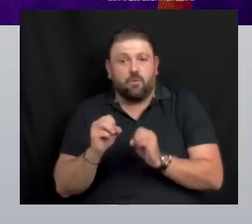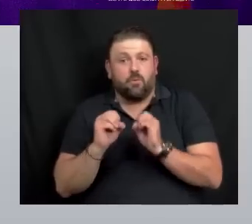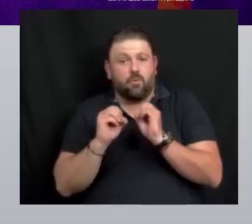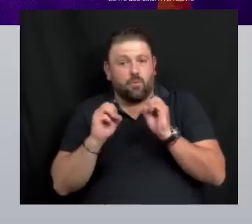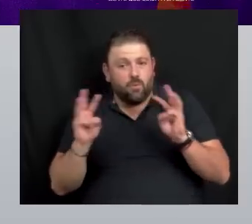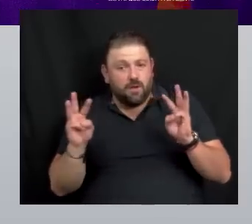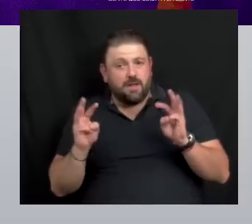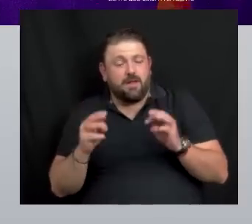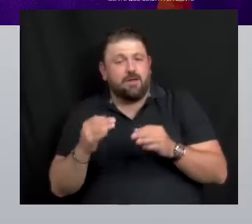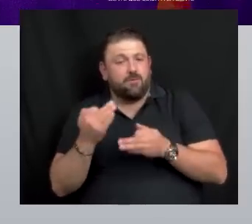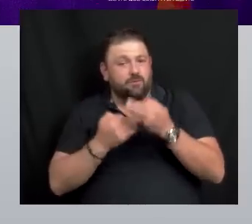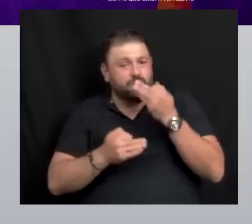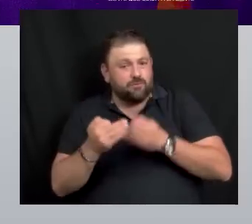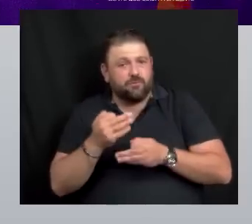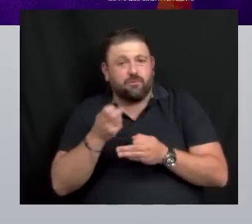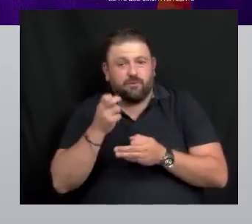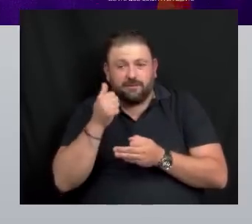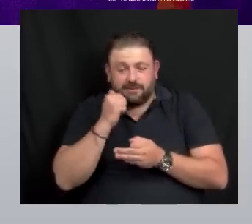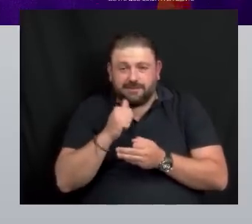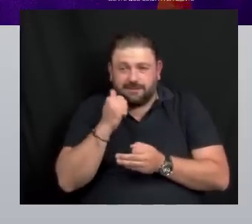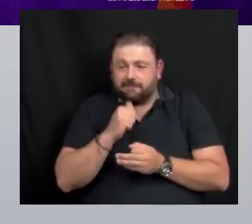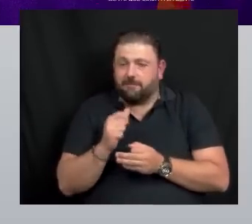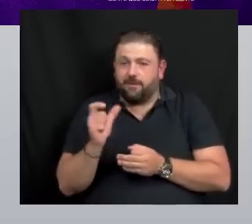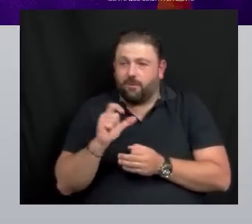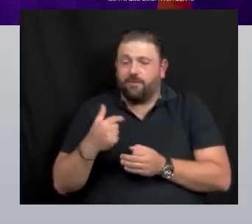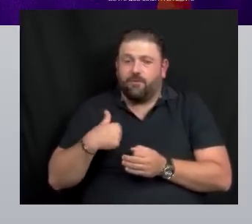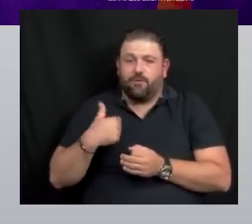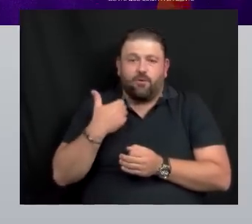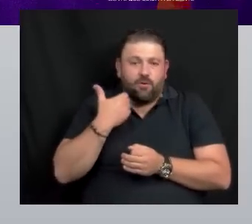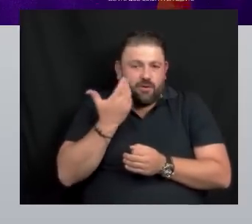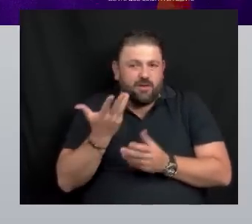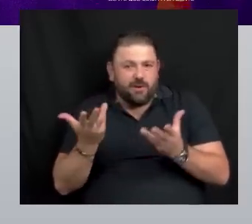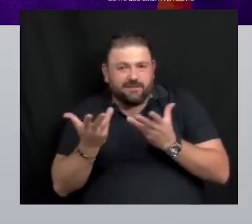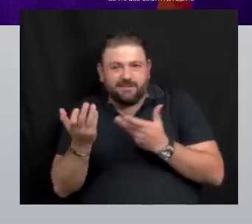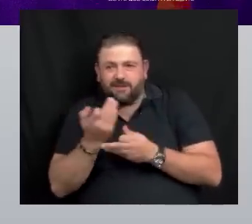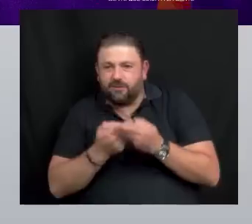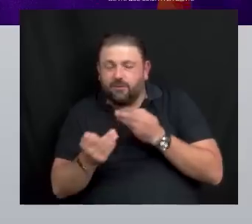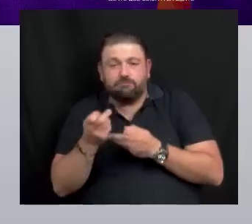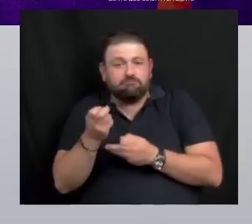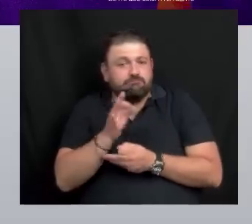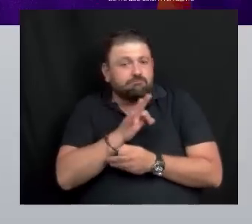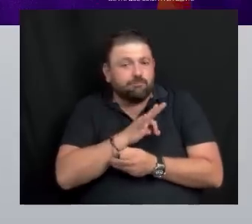así es más rápido, si yo hago así es más veloz, si lo hago así puedo